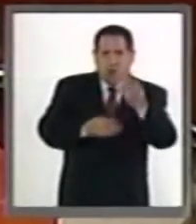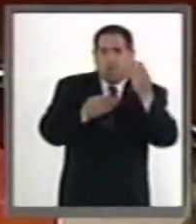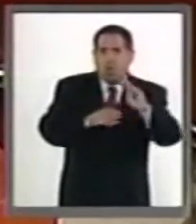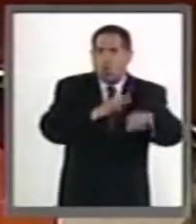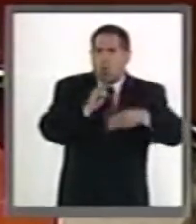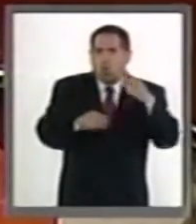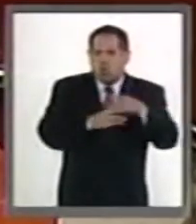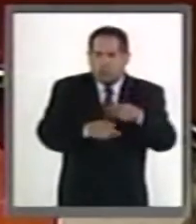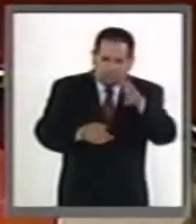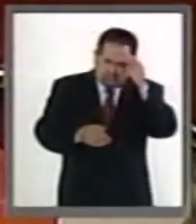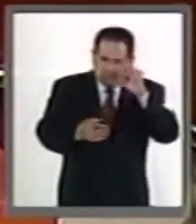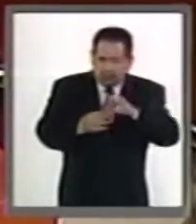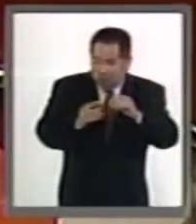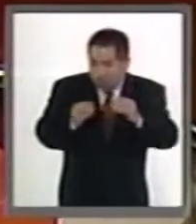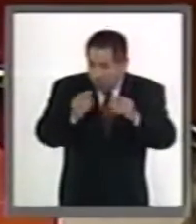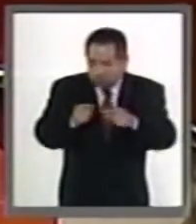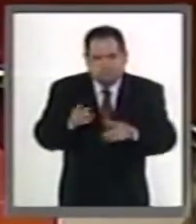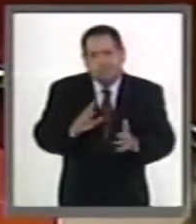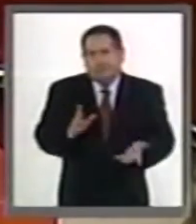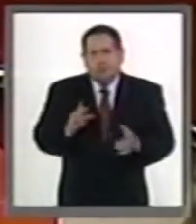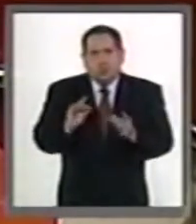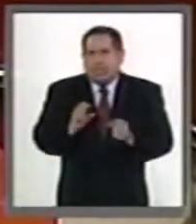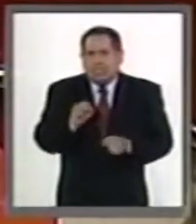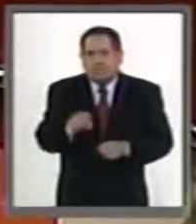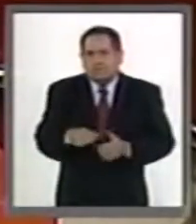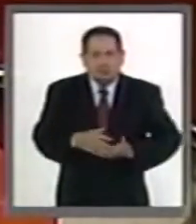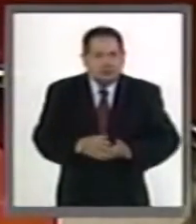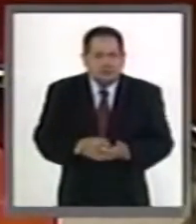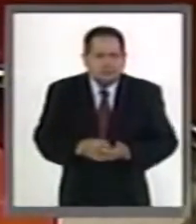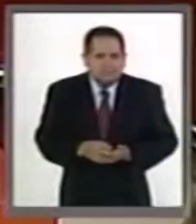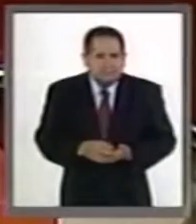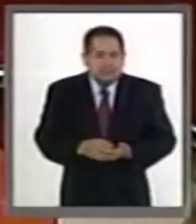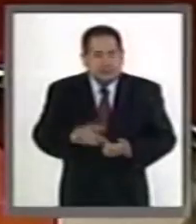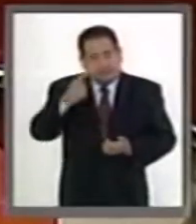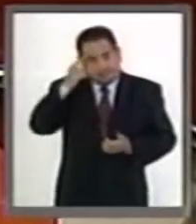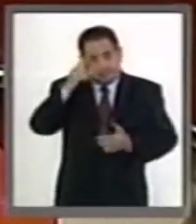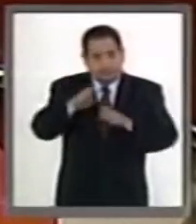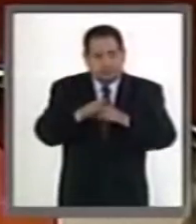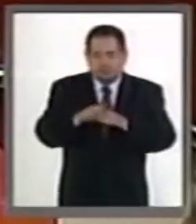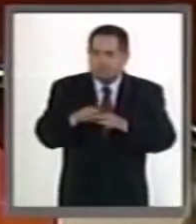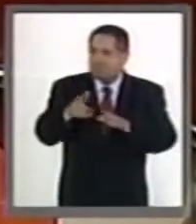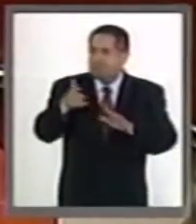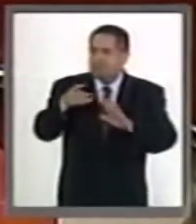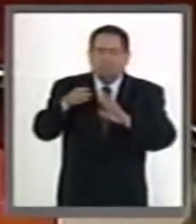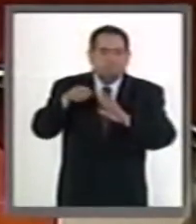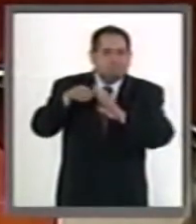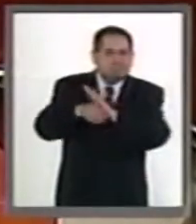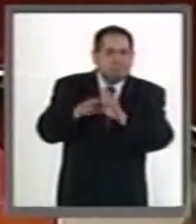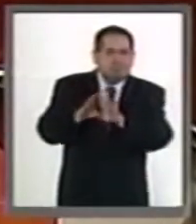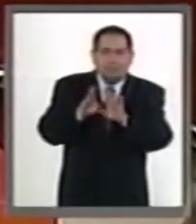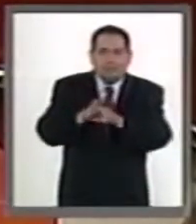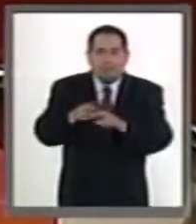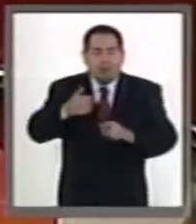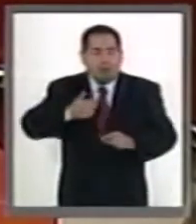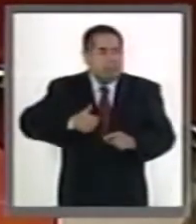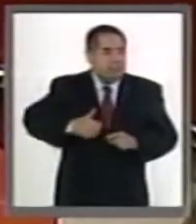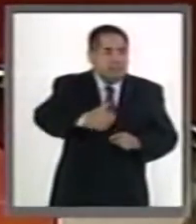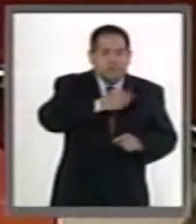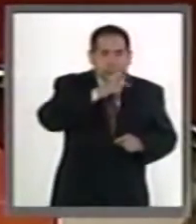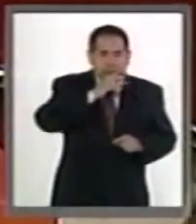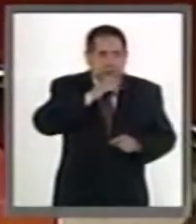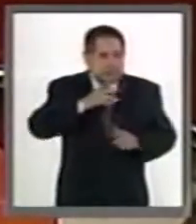Mundial, coinciden. Resulta inobjetable el freno en el crecimiento económico del país para cada padre o